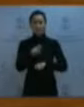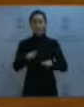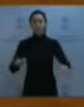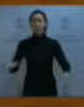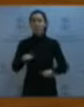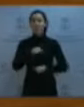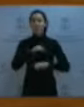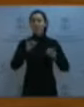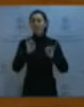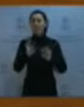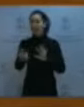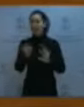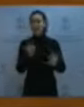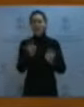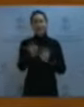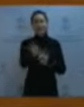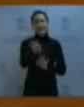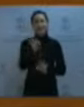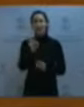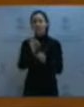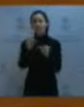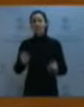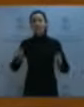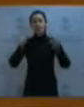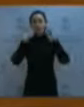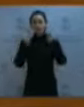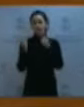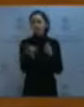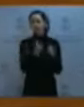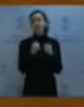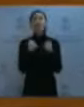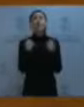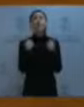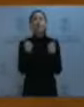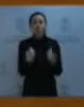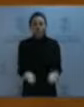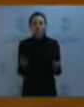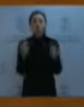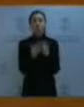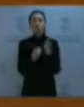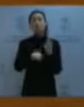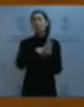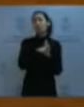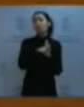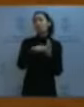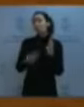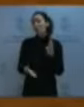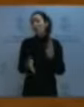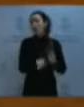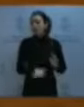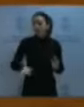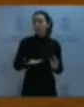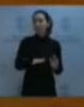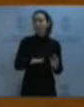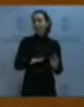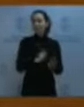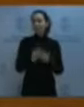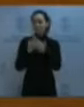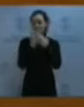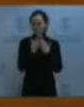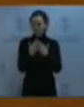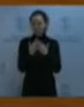desempleadas elijan el modelo de formación que necesitan, elijan los cursos que quieren hacer, dónde los quieren hacer y se